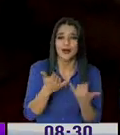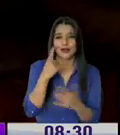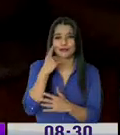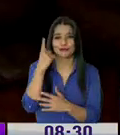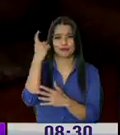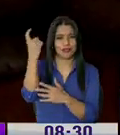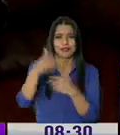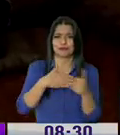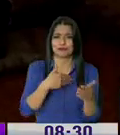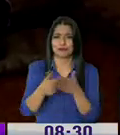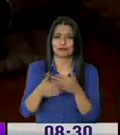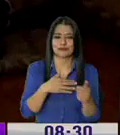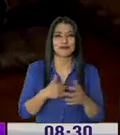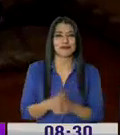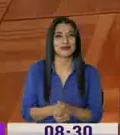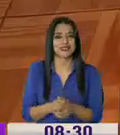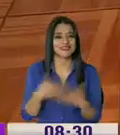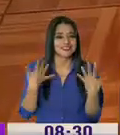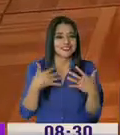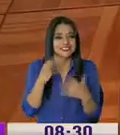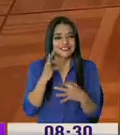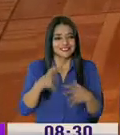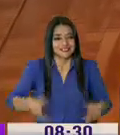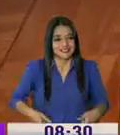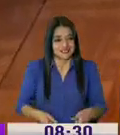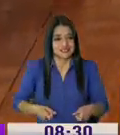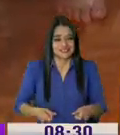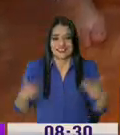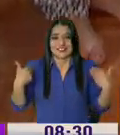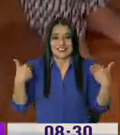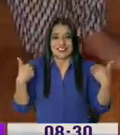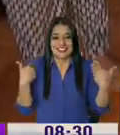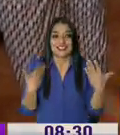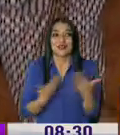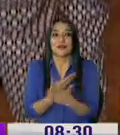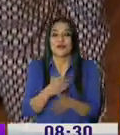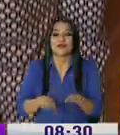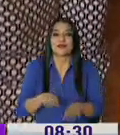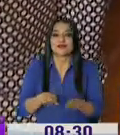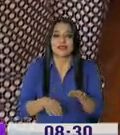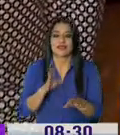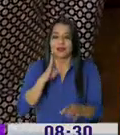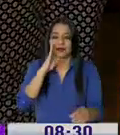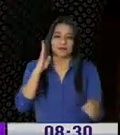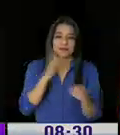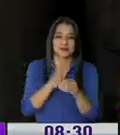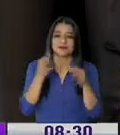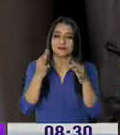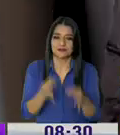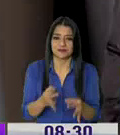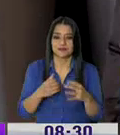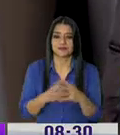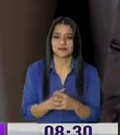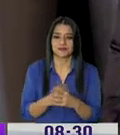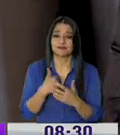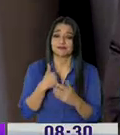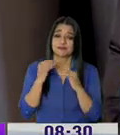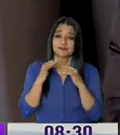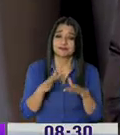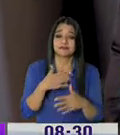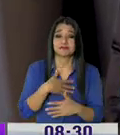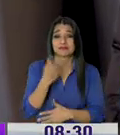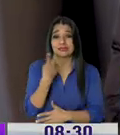nuevos pies, como llamó entre risas a la silla de ruedas, prometió cumplir todas sus metas. Es una bendición para mí y para mi